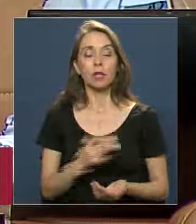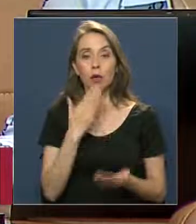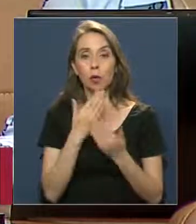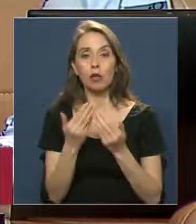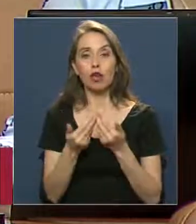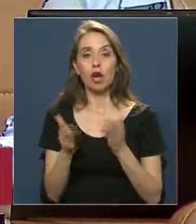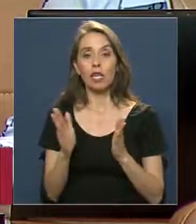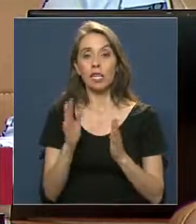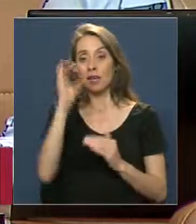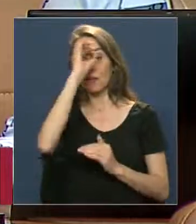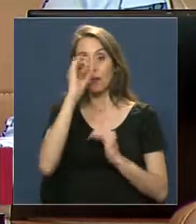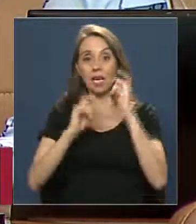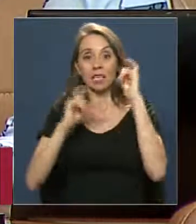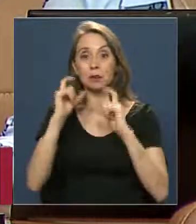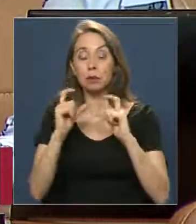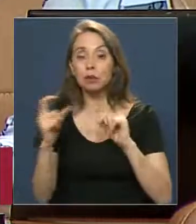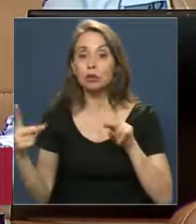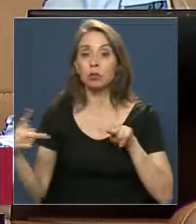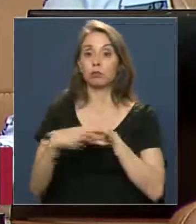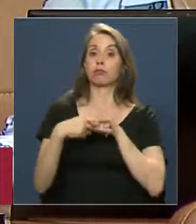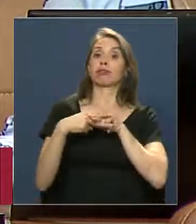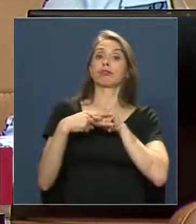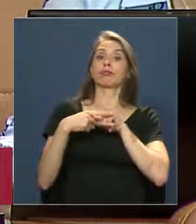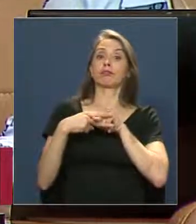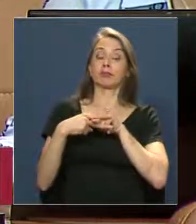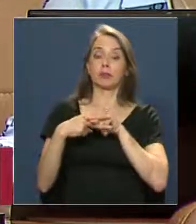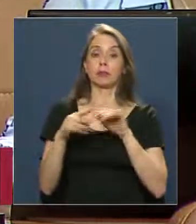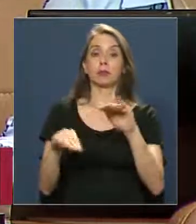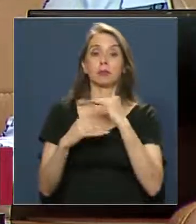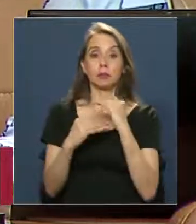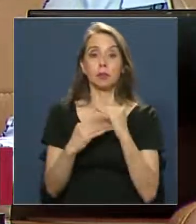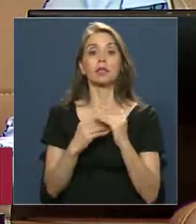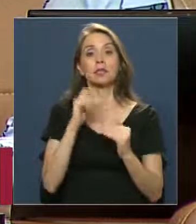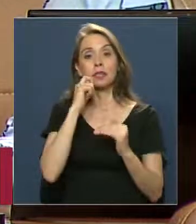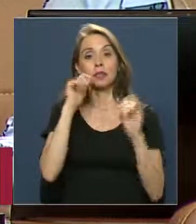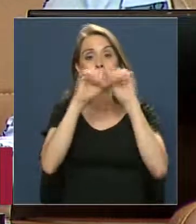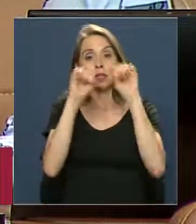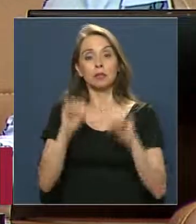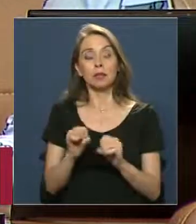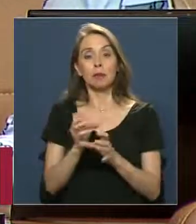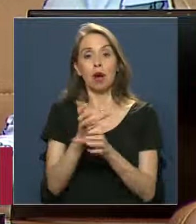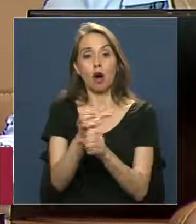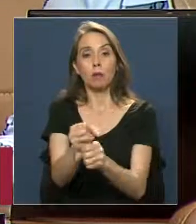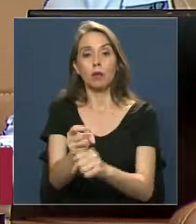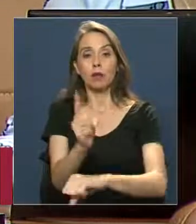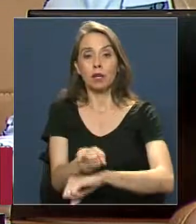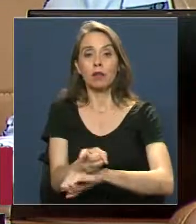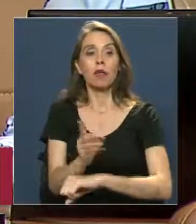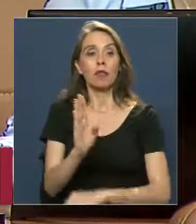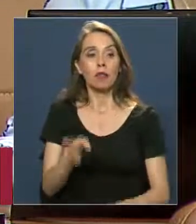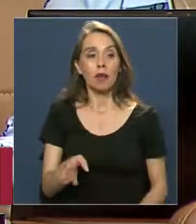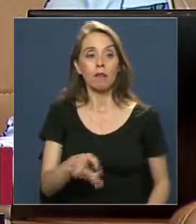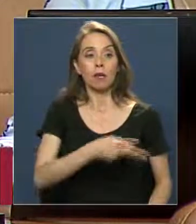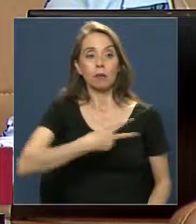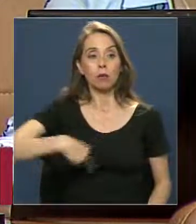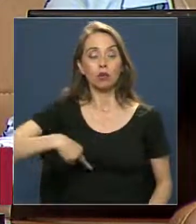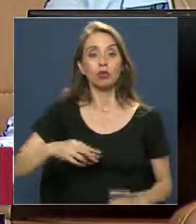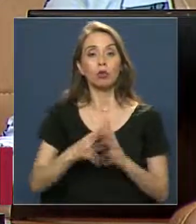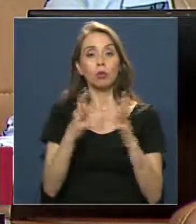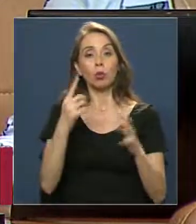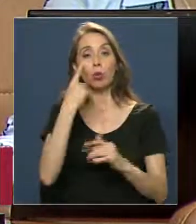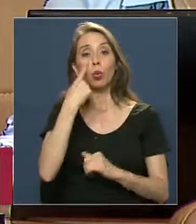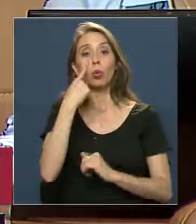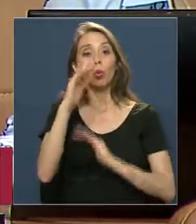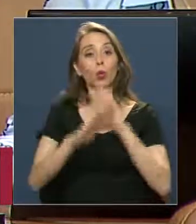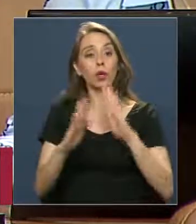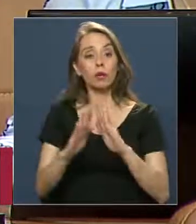libertad de expresión, estamos en un plano antidemocrático, totalitario y opresor. Por esto es que debemos tener mucho cuidado